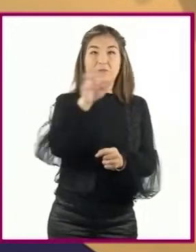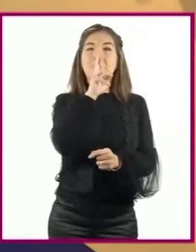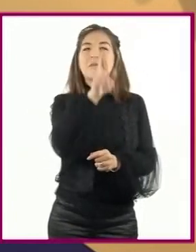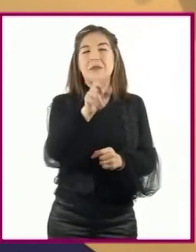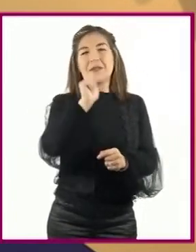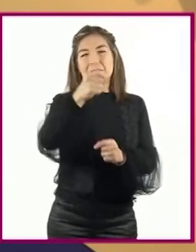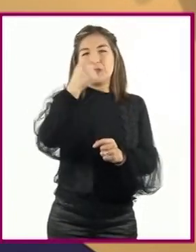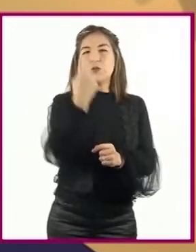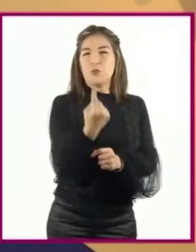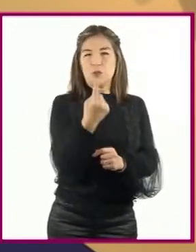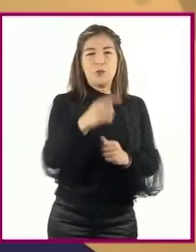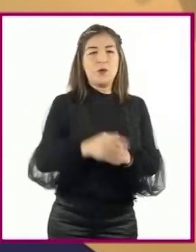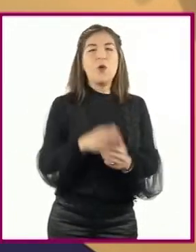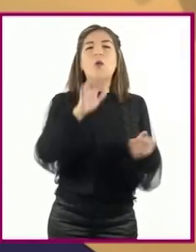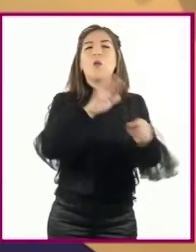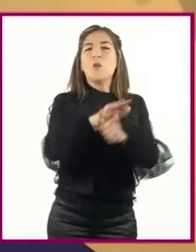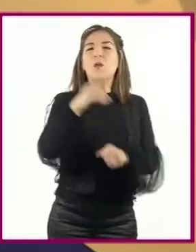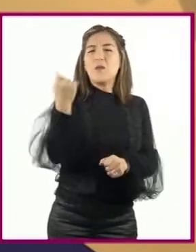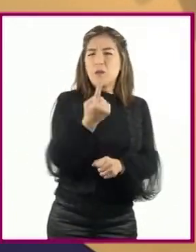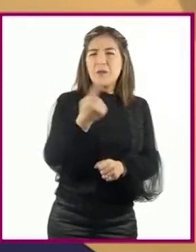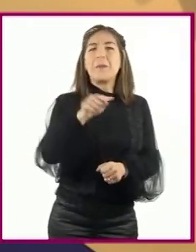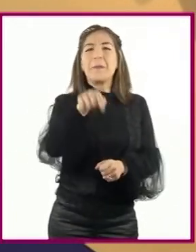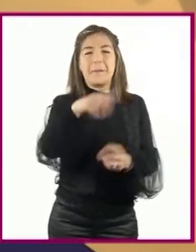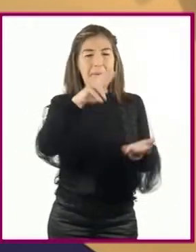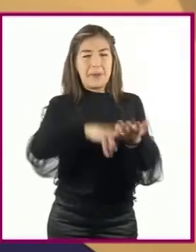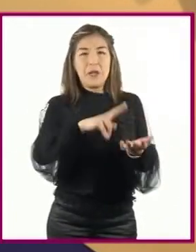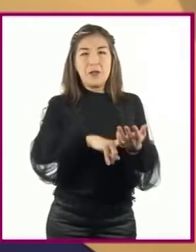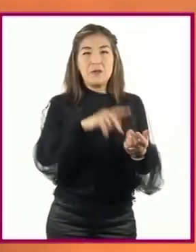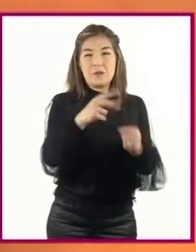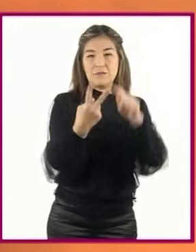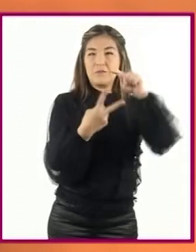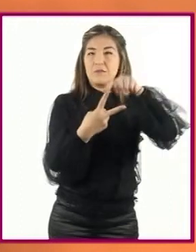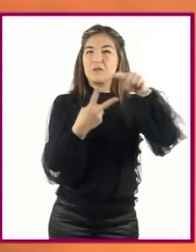1. ¿Qué valores deben de tener el dividendo y el divisor?